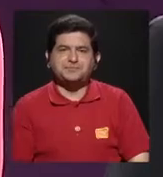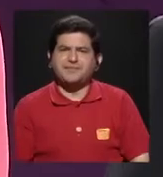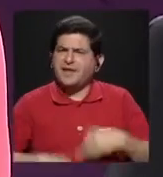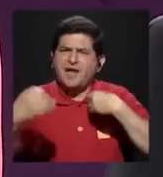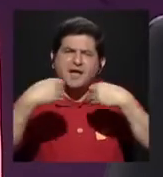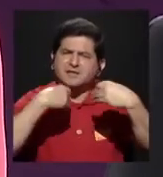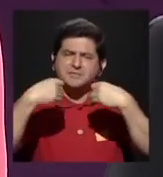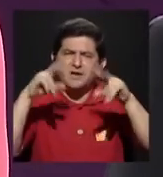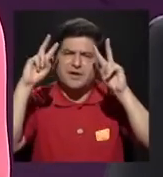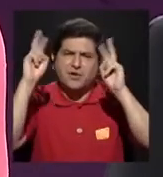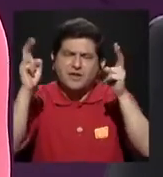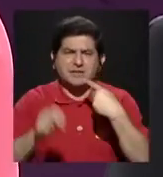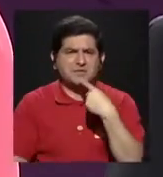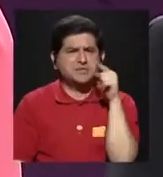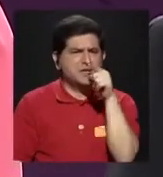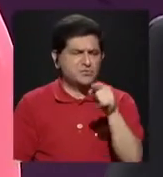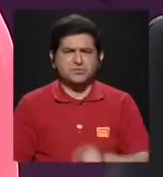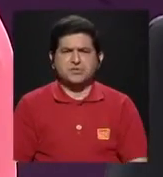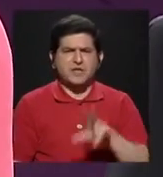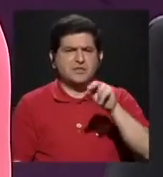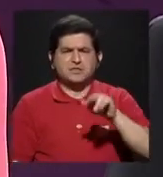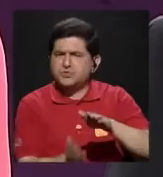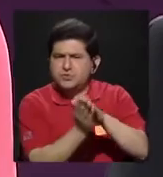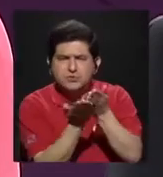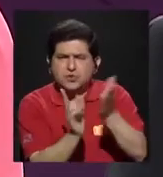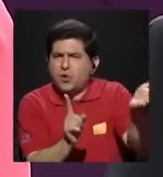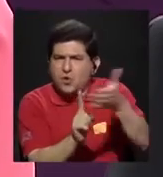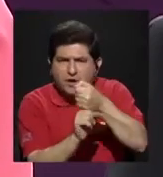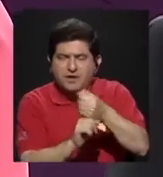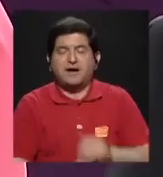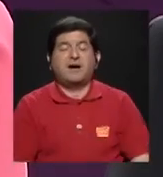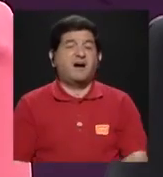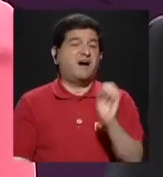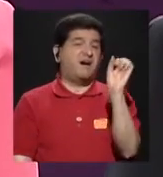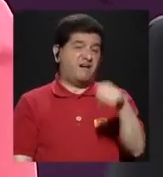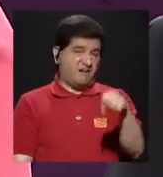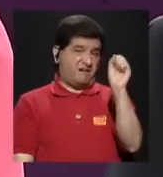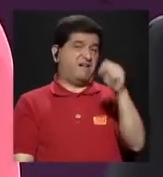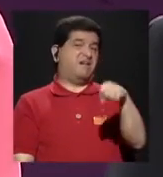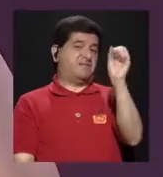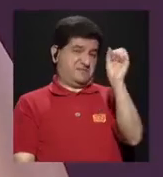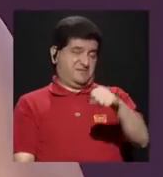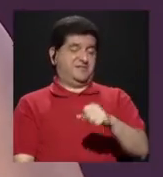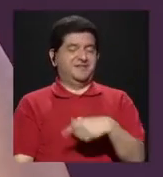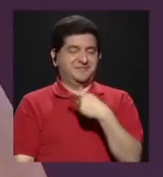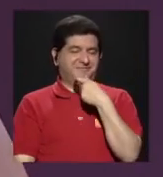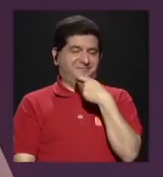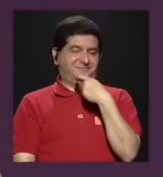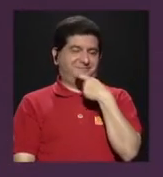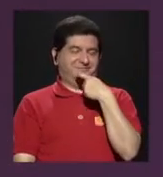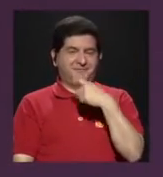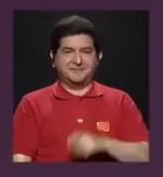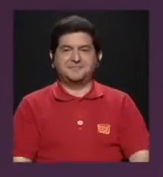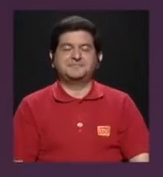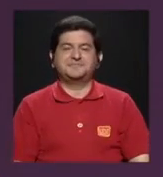eso del tema de que les dijeron que ustedes no son molusqueras porque... Ah, sí. Una vez, una